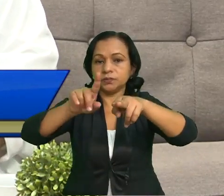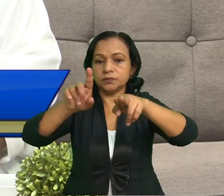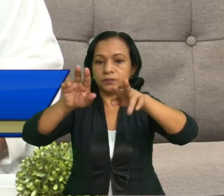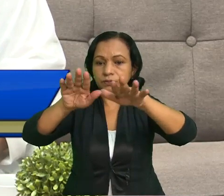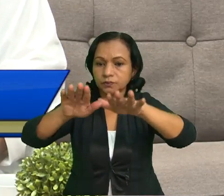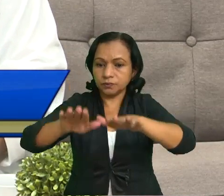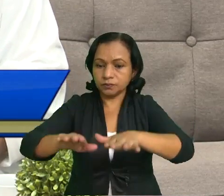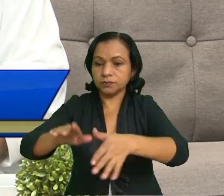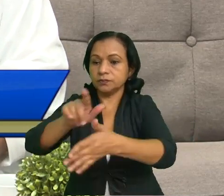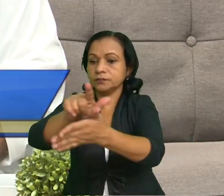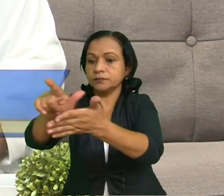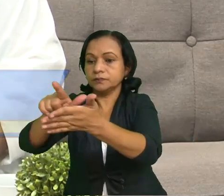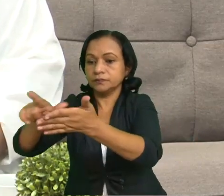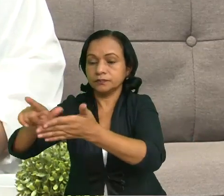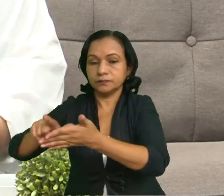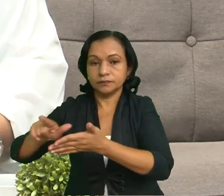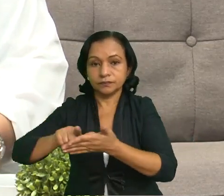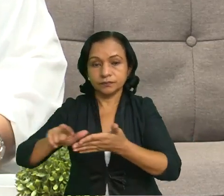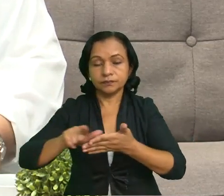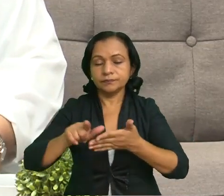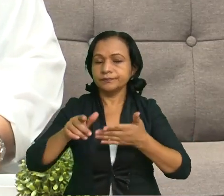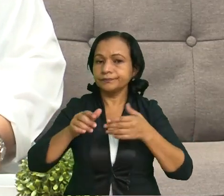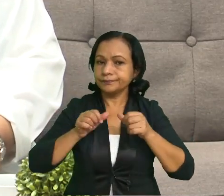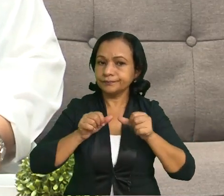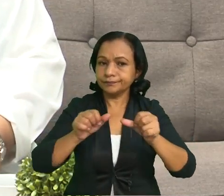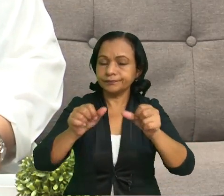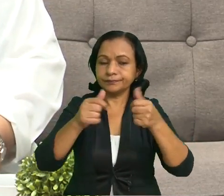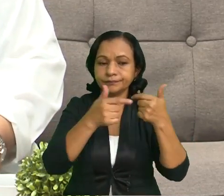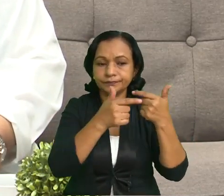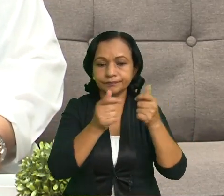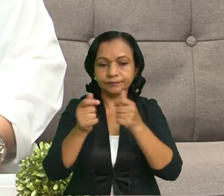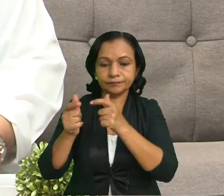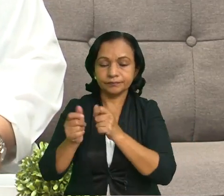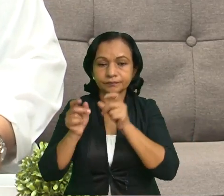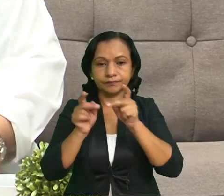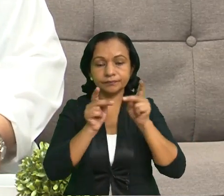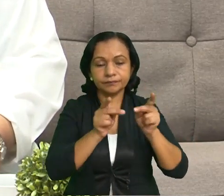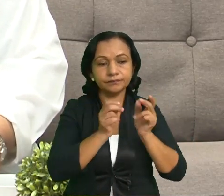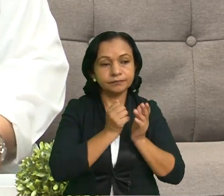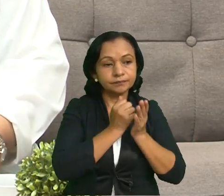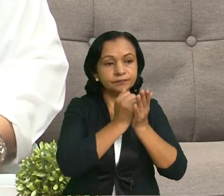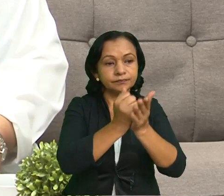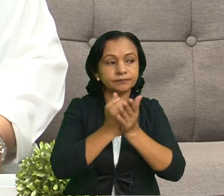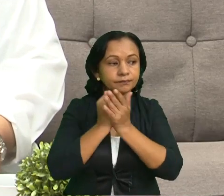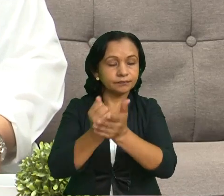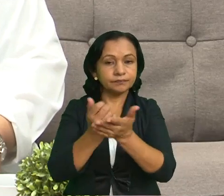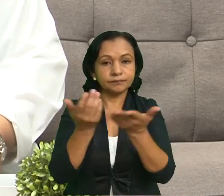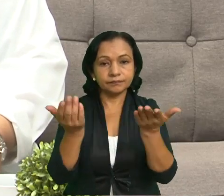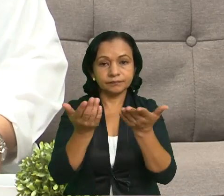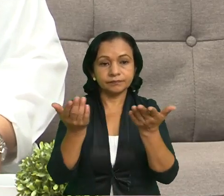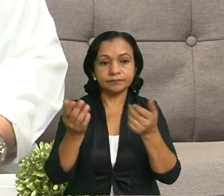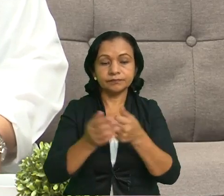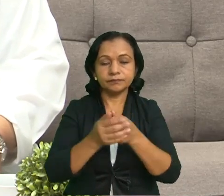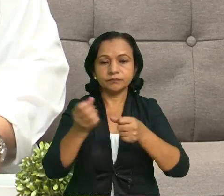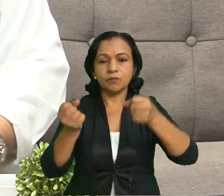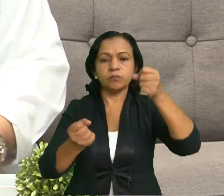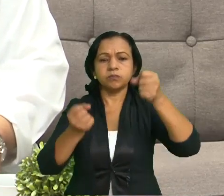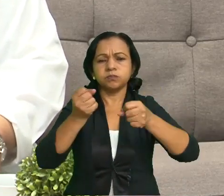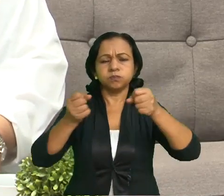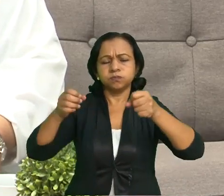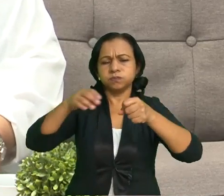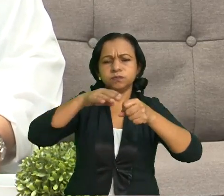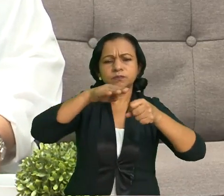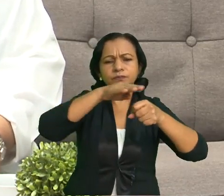nosotros seguimos acompañando la atención a través de nuestras brigadas esos lugares de difícil acceso a través de las clínicas móviles que estaban